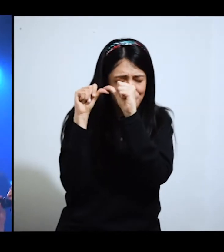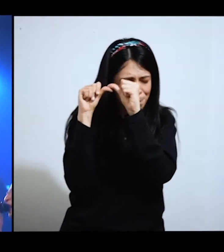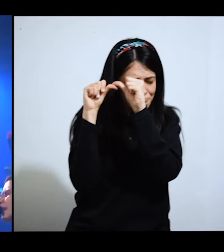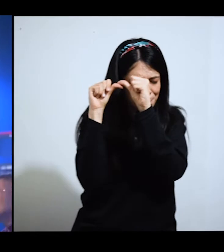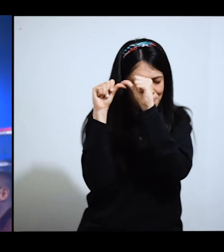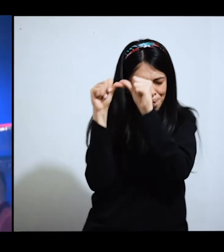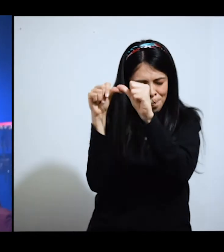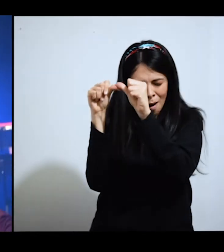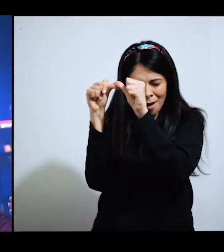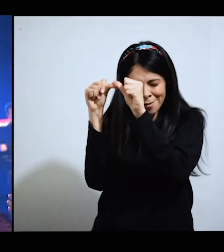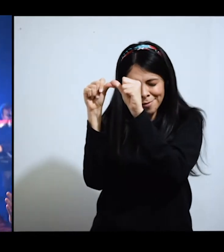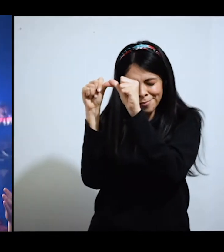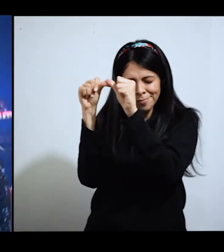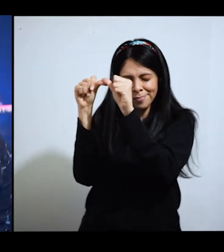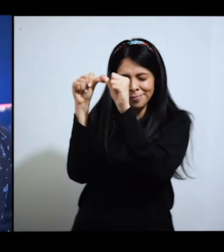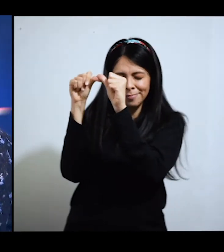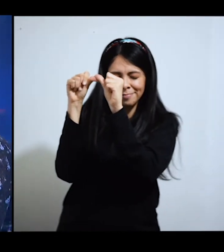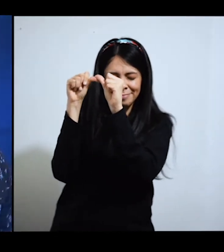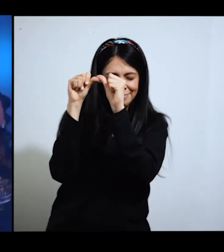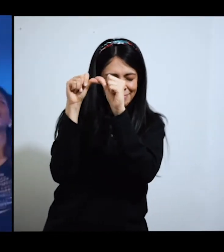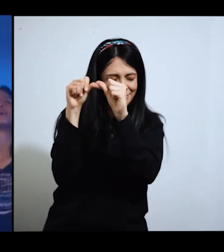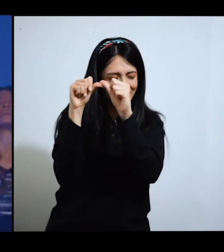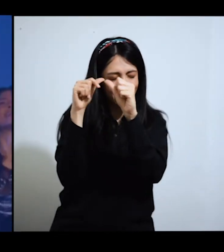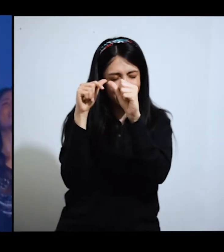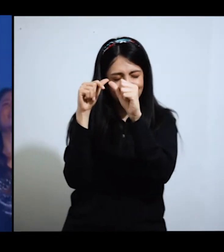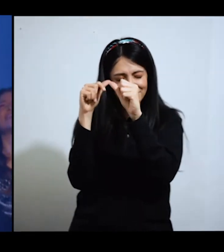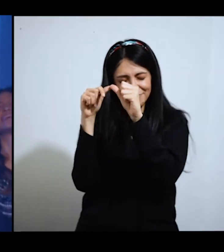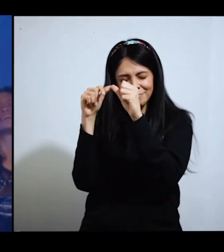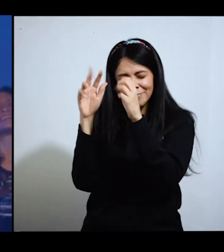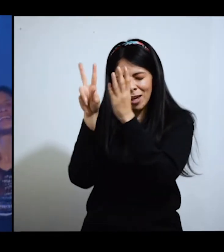Y aquí